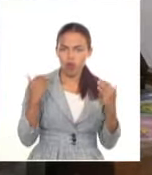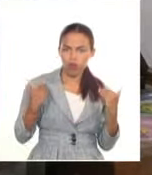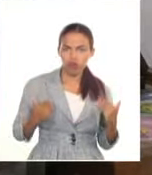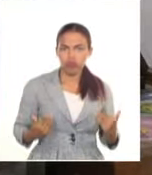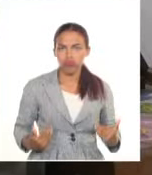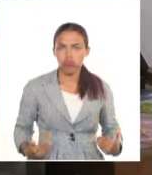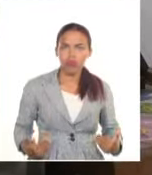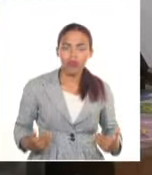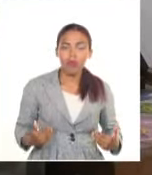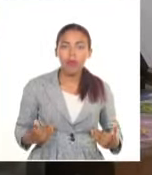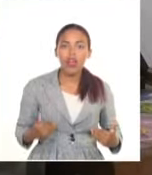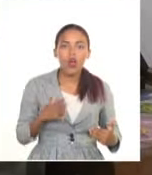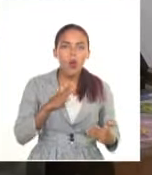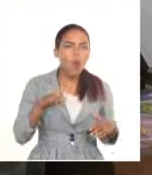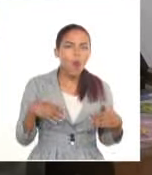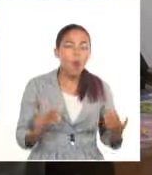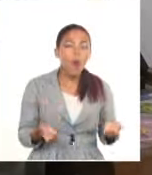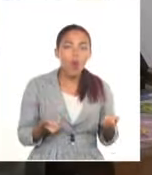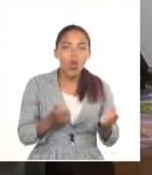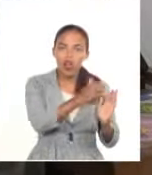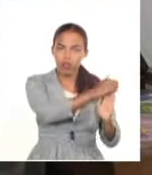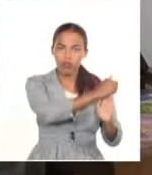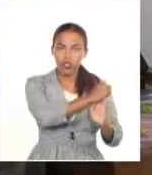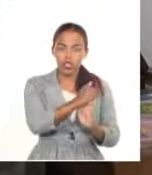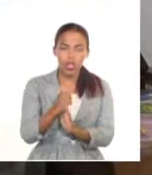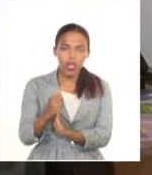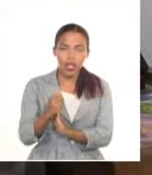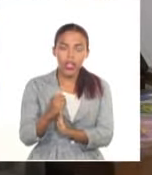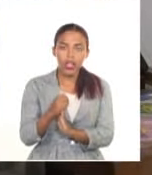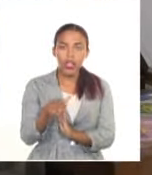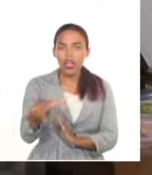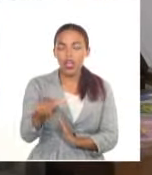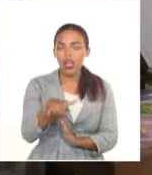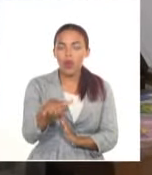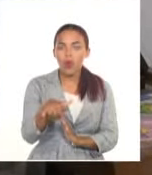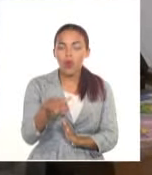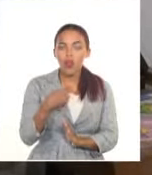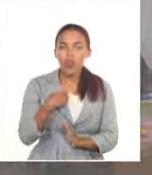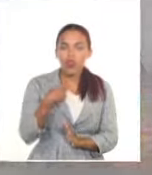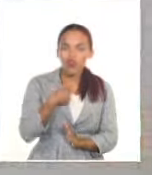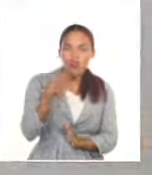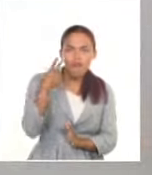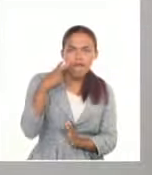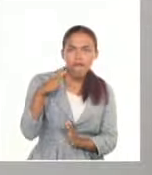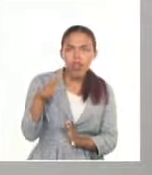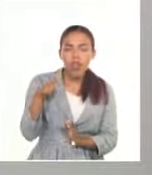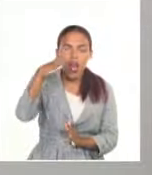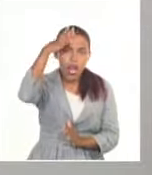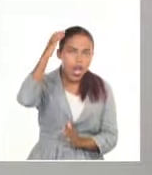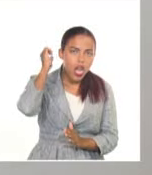vaya, como amigo, como yo veía a Raúl o como veo a Raúl.